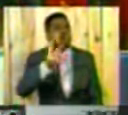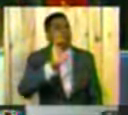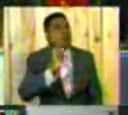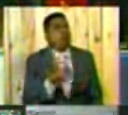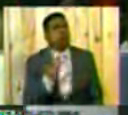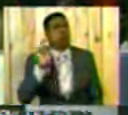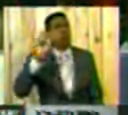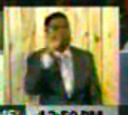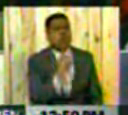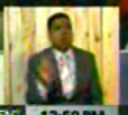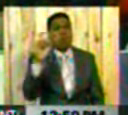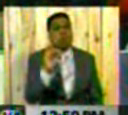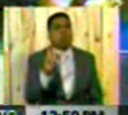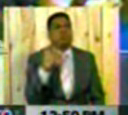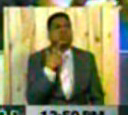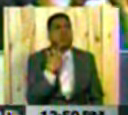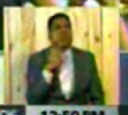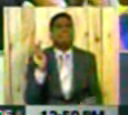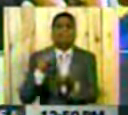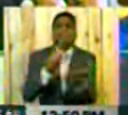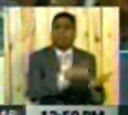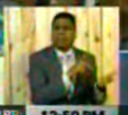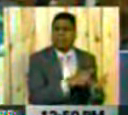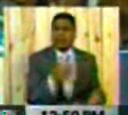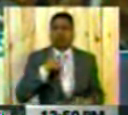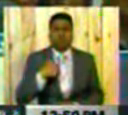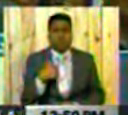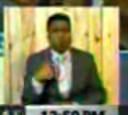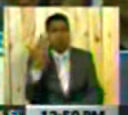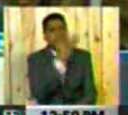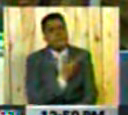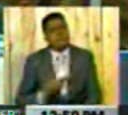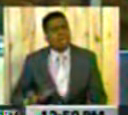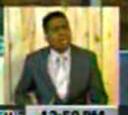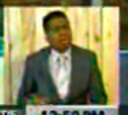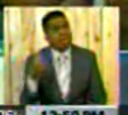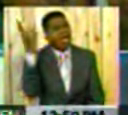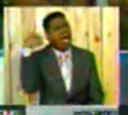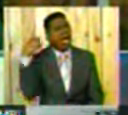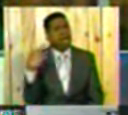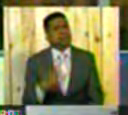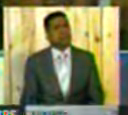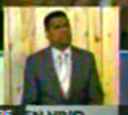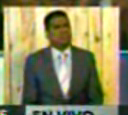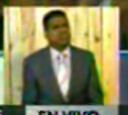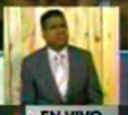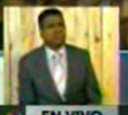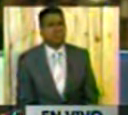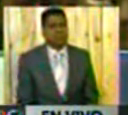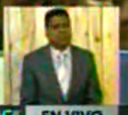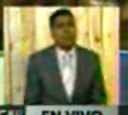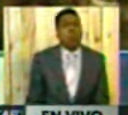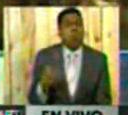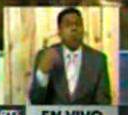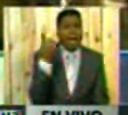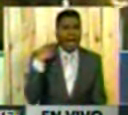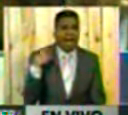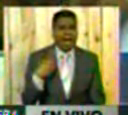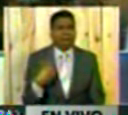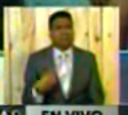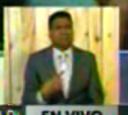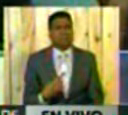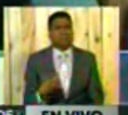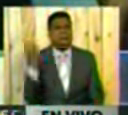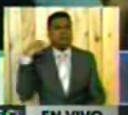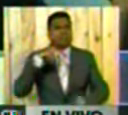comunicación de la derecha que participaron, yo fui presidente gracias a la derecha, imagínate, con razón. Mira, cuando estaba en la asamblea, que el comandante Chávez estaba enfermo, decían,